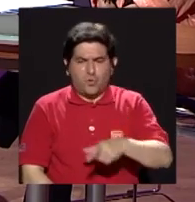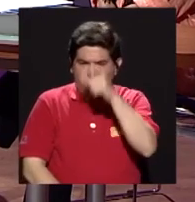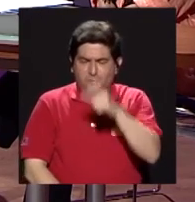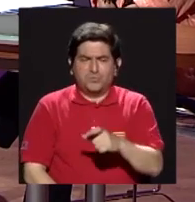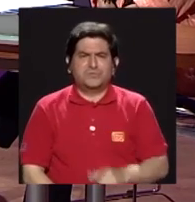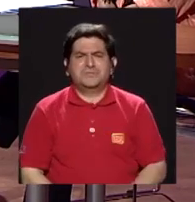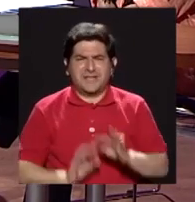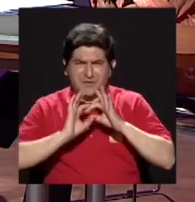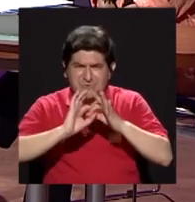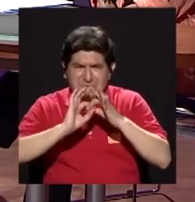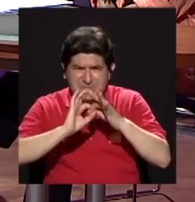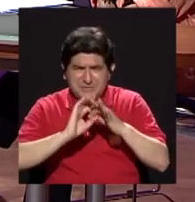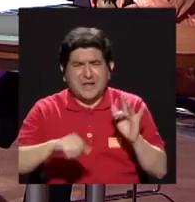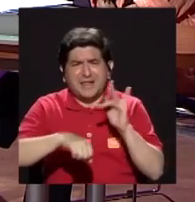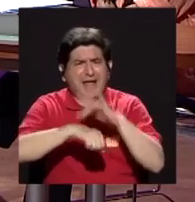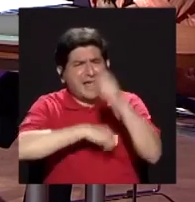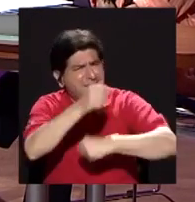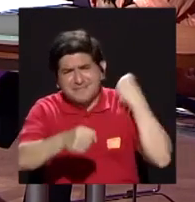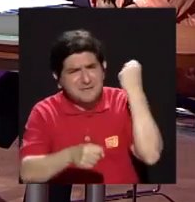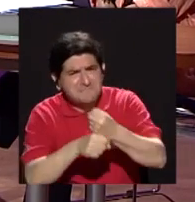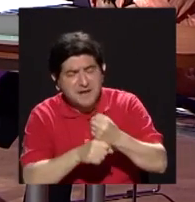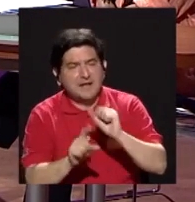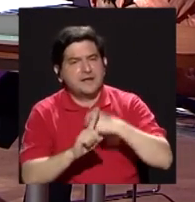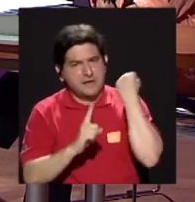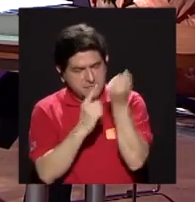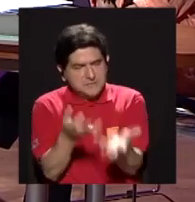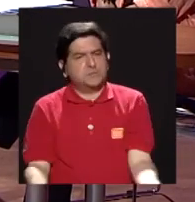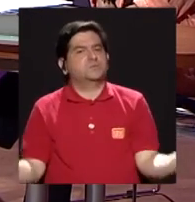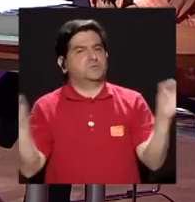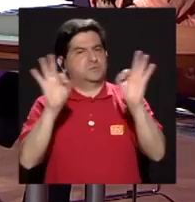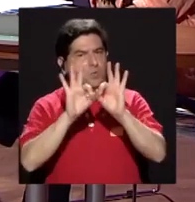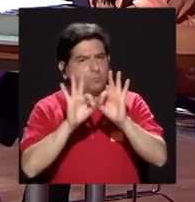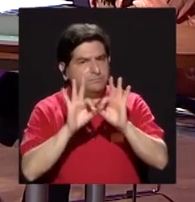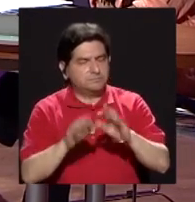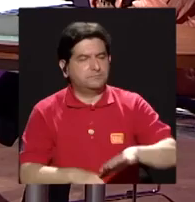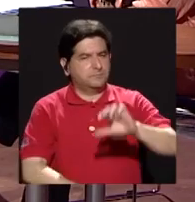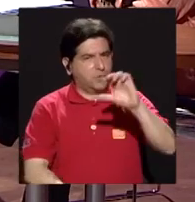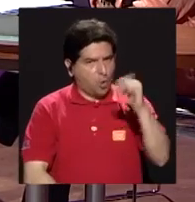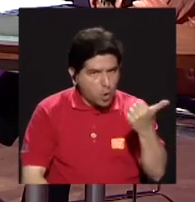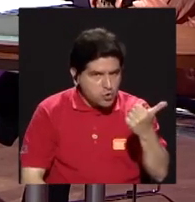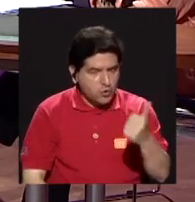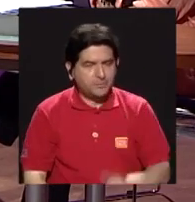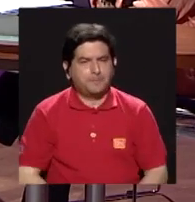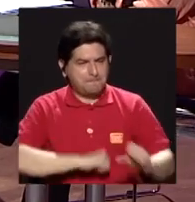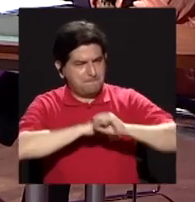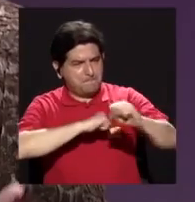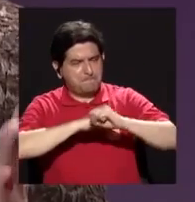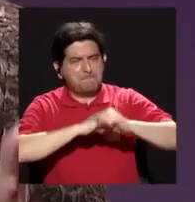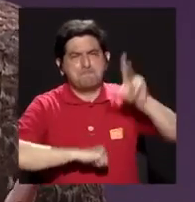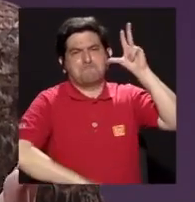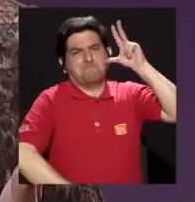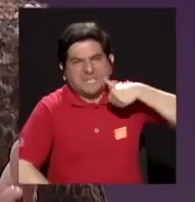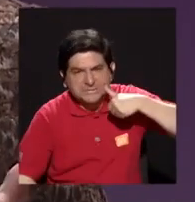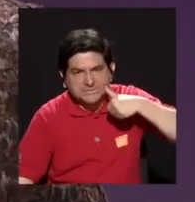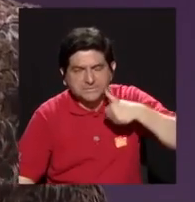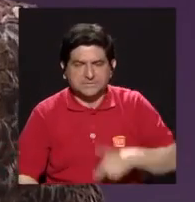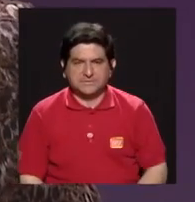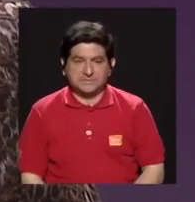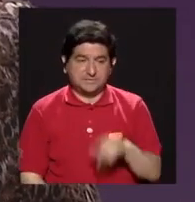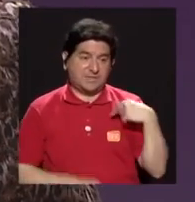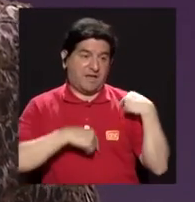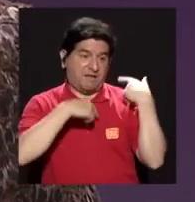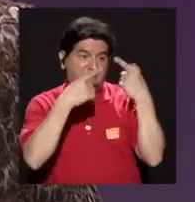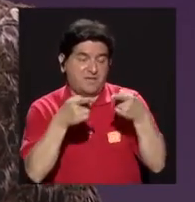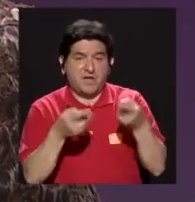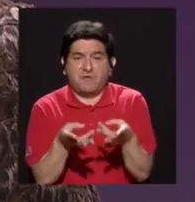tan tempranos que es una de las situaciones importantes lo otro es una propaganda machista que lleve a la violencia